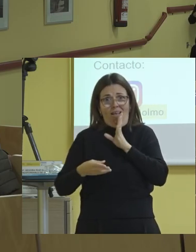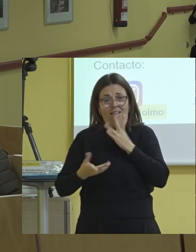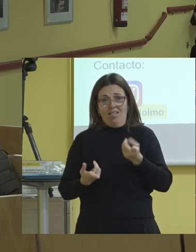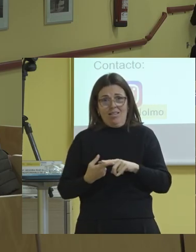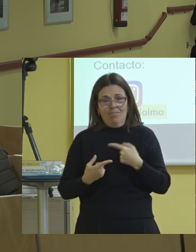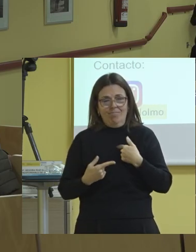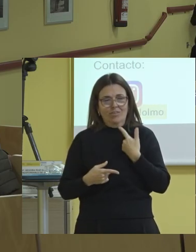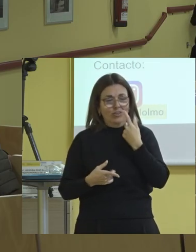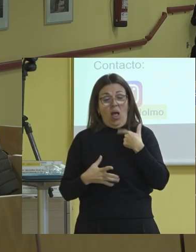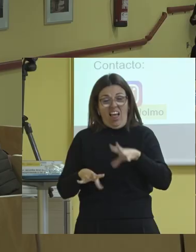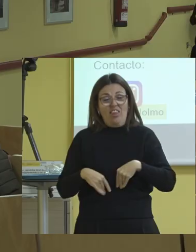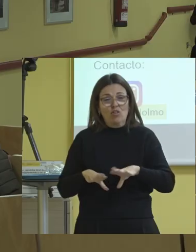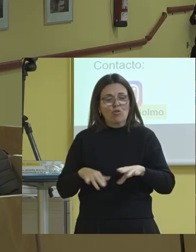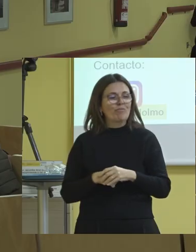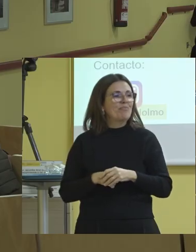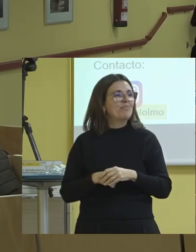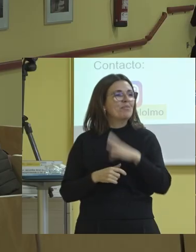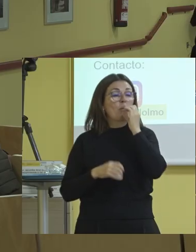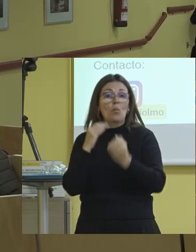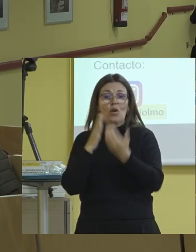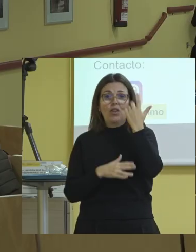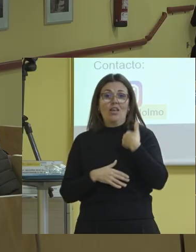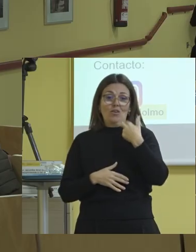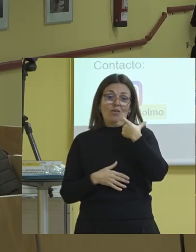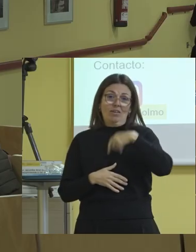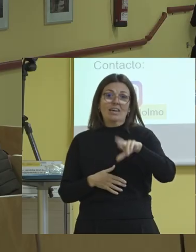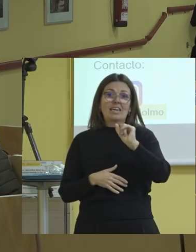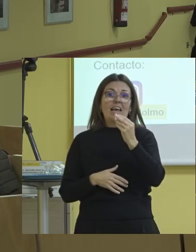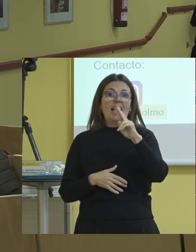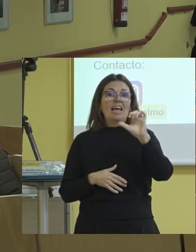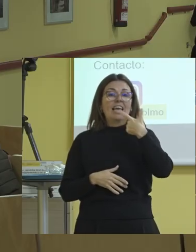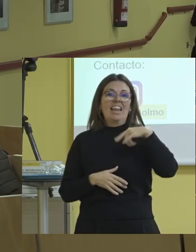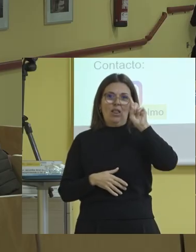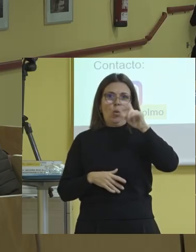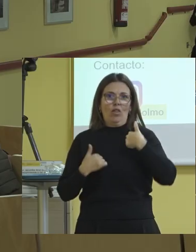Estaba asumido, estaba en el plan. Bueno, buenos días. Yo soy Raquel, de Educación.